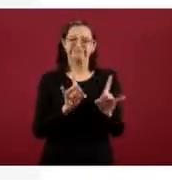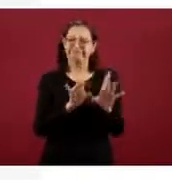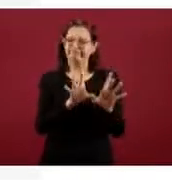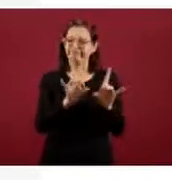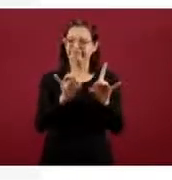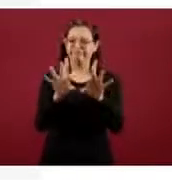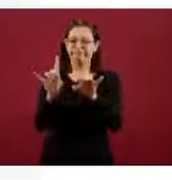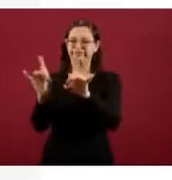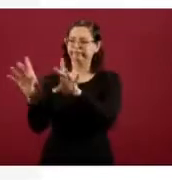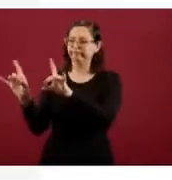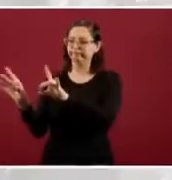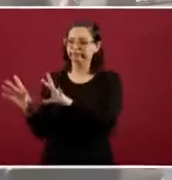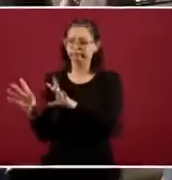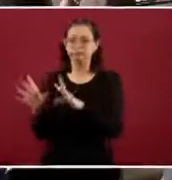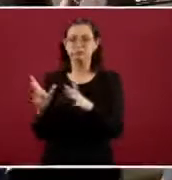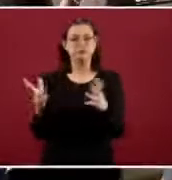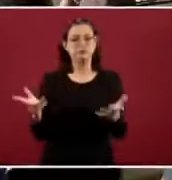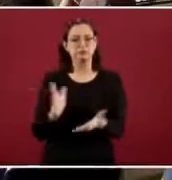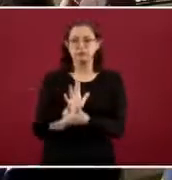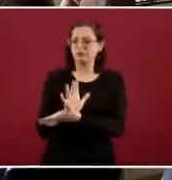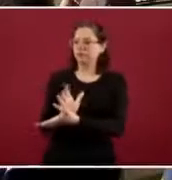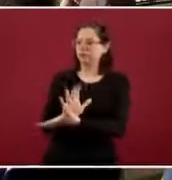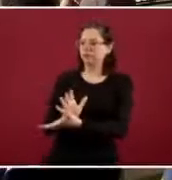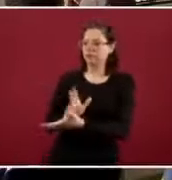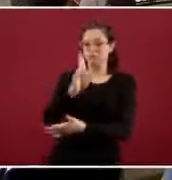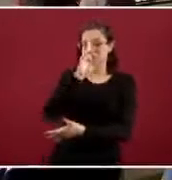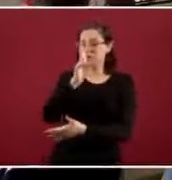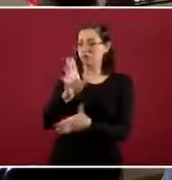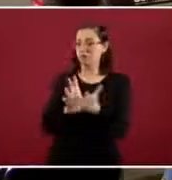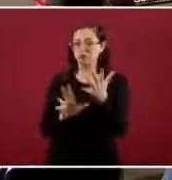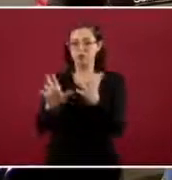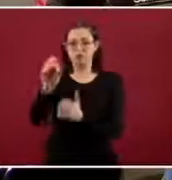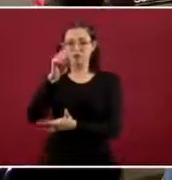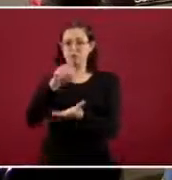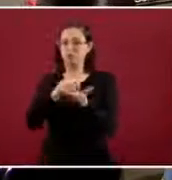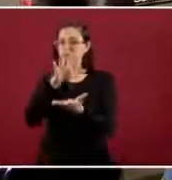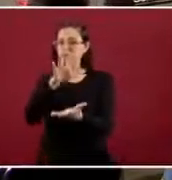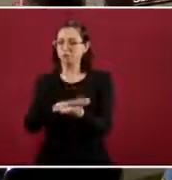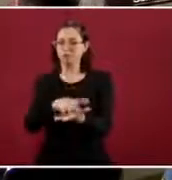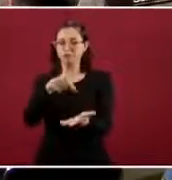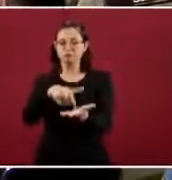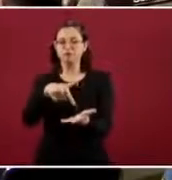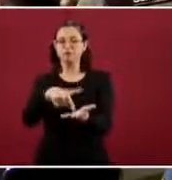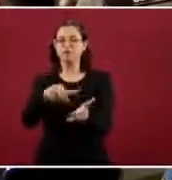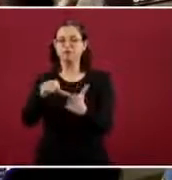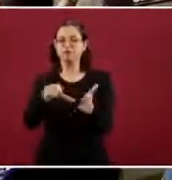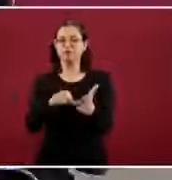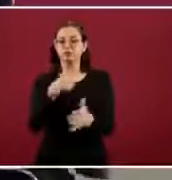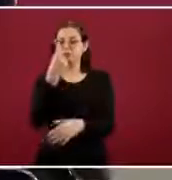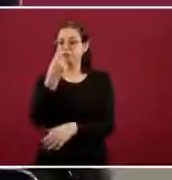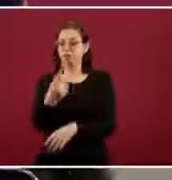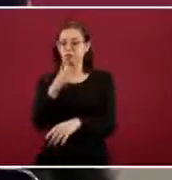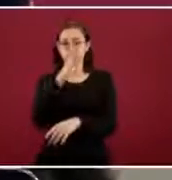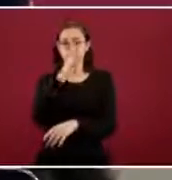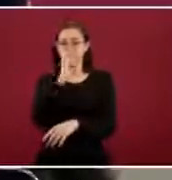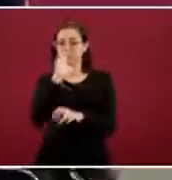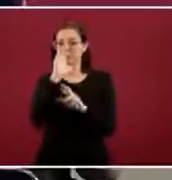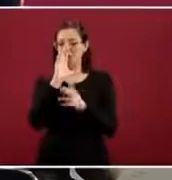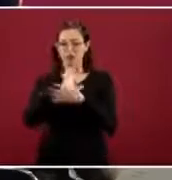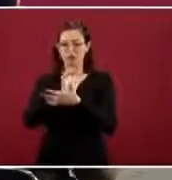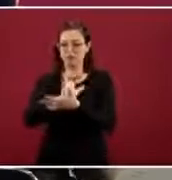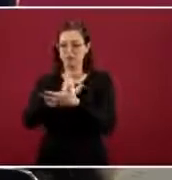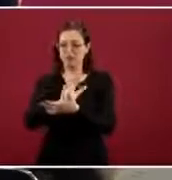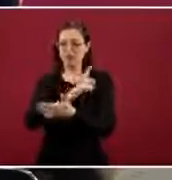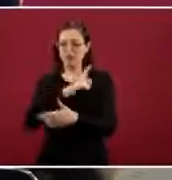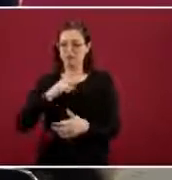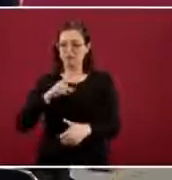esas categorías que son prohibidas de discriminar en la Constitución, en el artículo 1, y que son amplias y grandes. CONAPRED lo que hace es